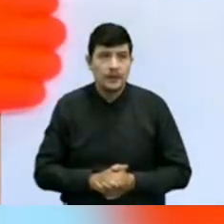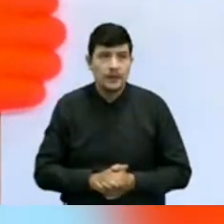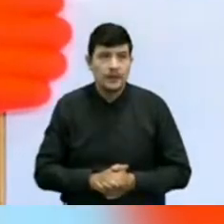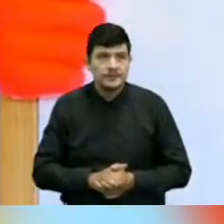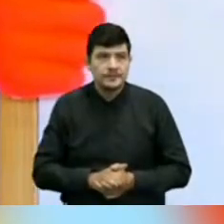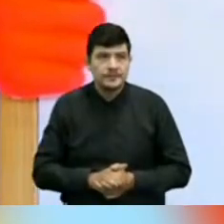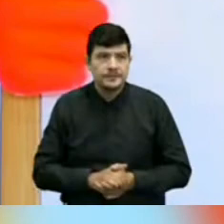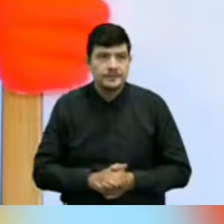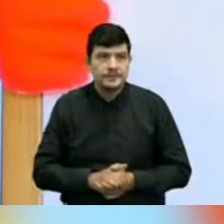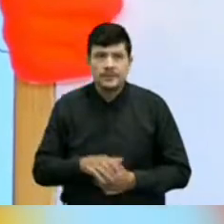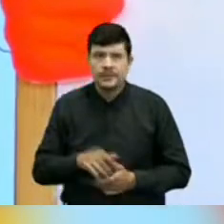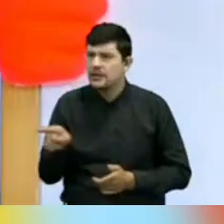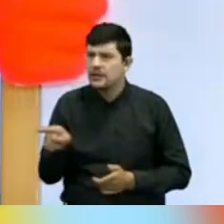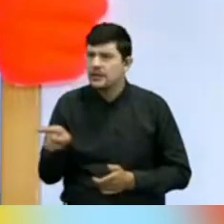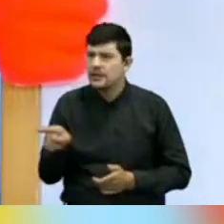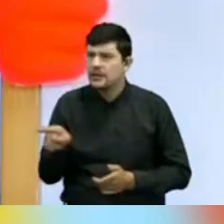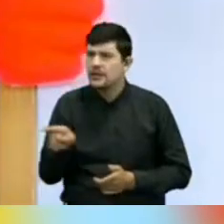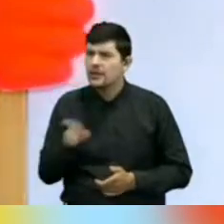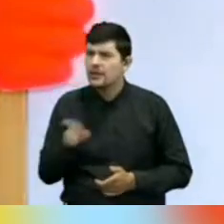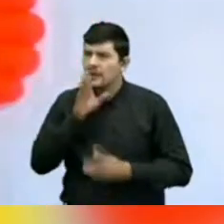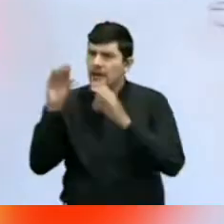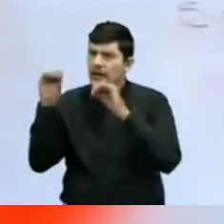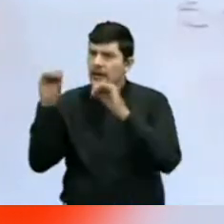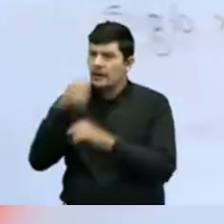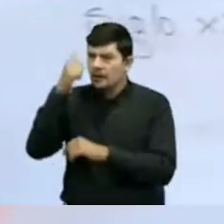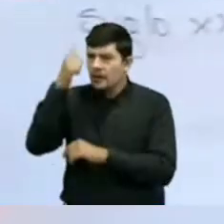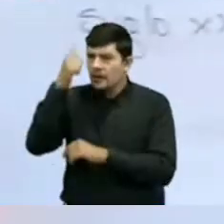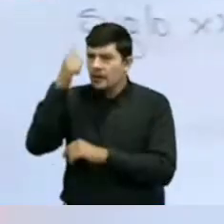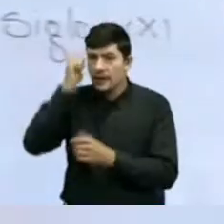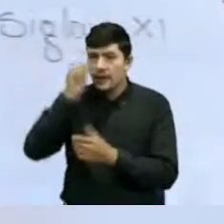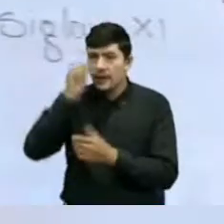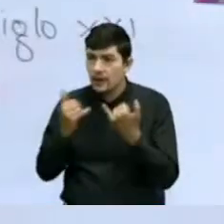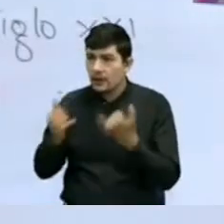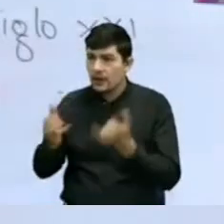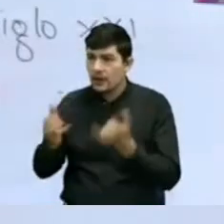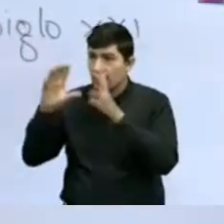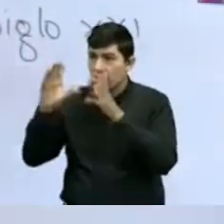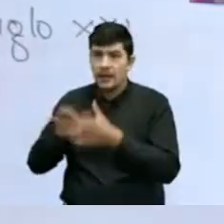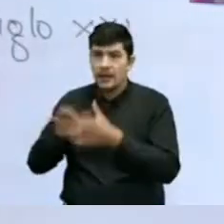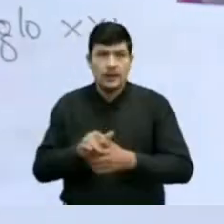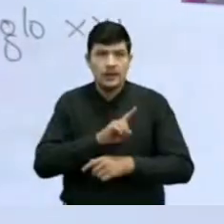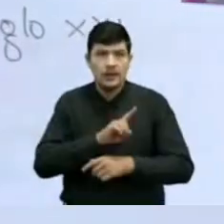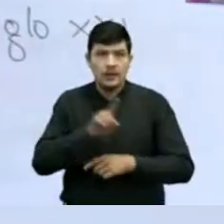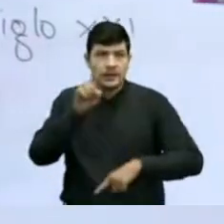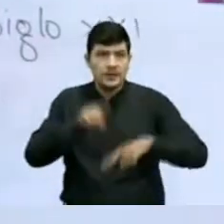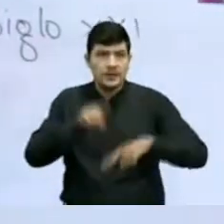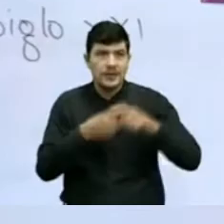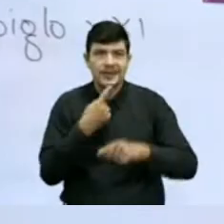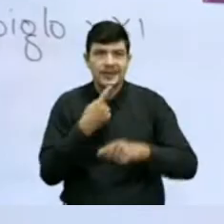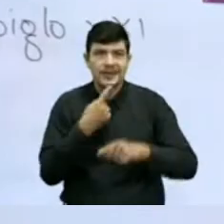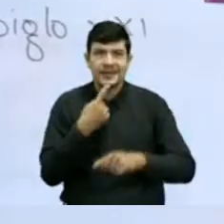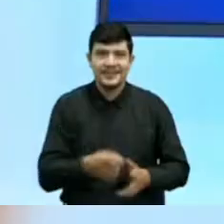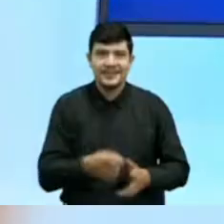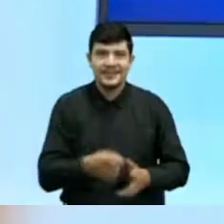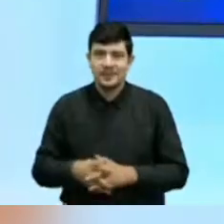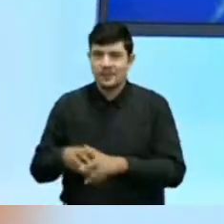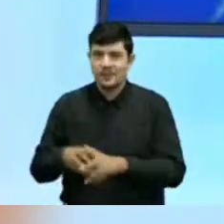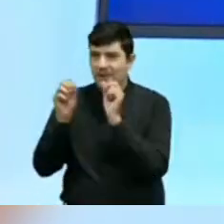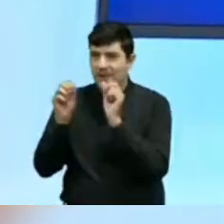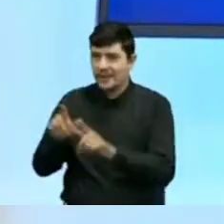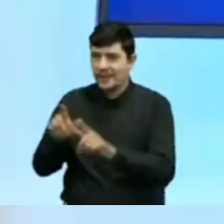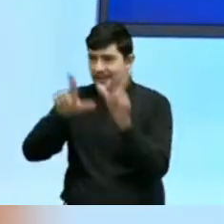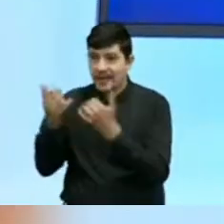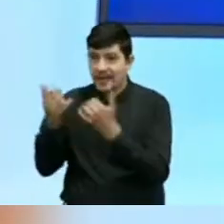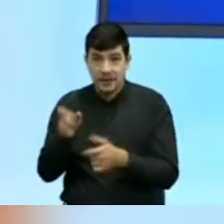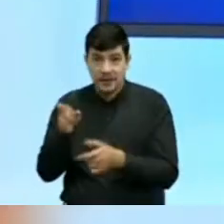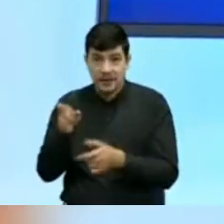quién estaba hablando. Profe, ya. Estamos en clase. Eso no se puede decir. Bien, entonces allí teníamos un poco